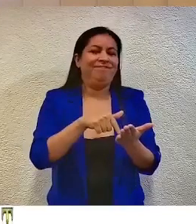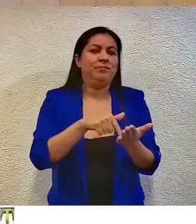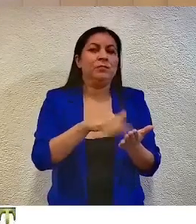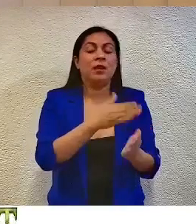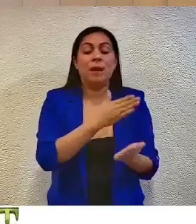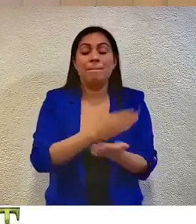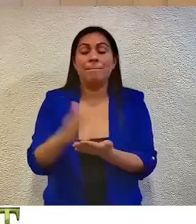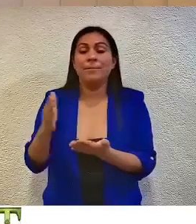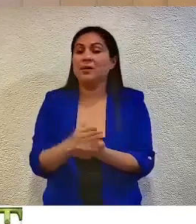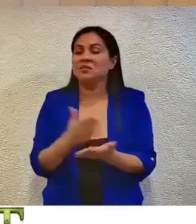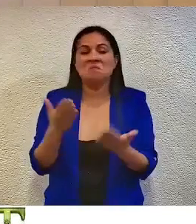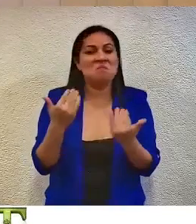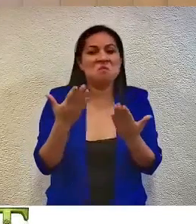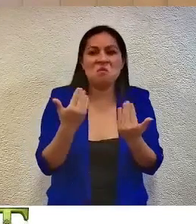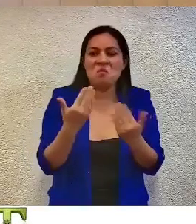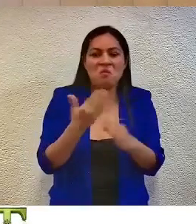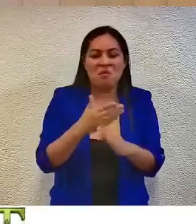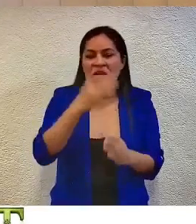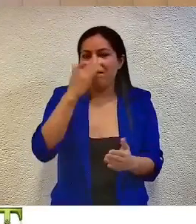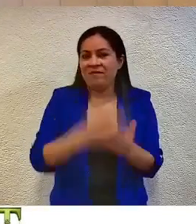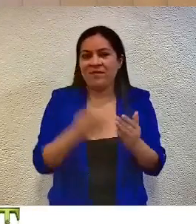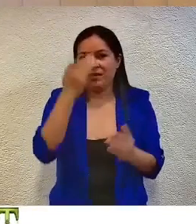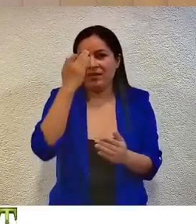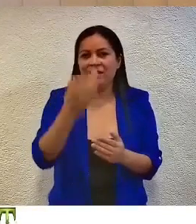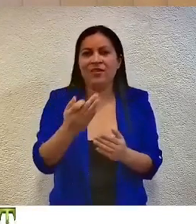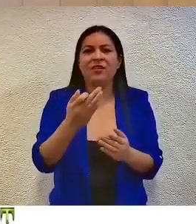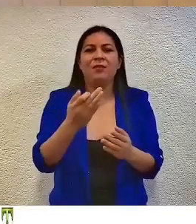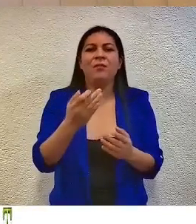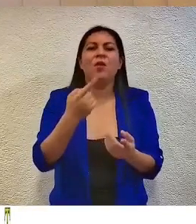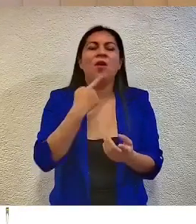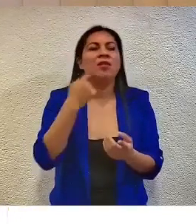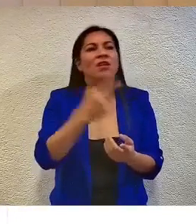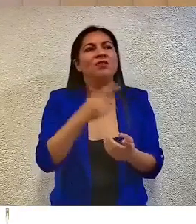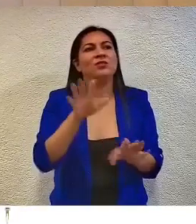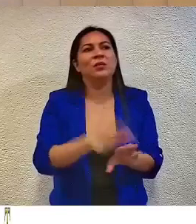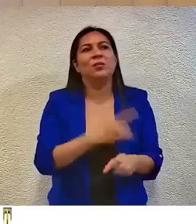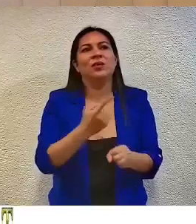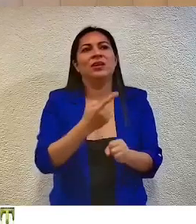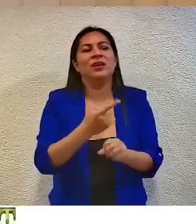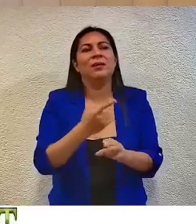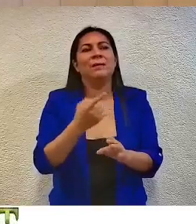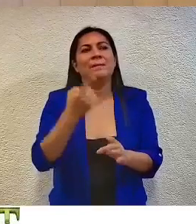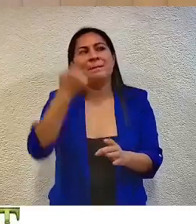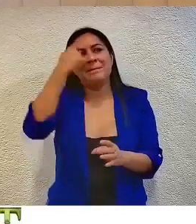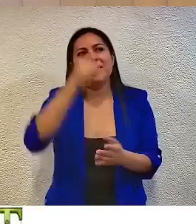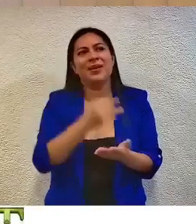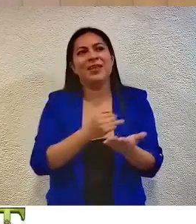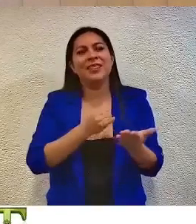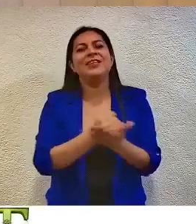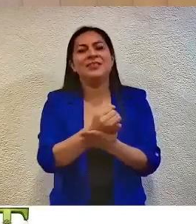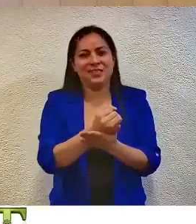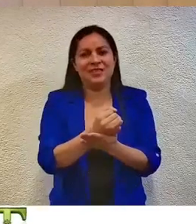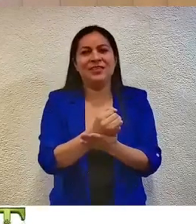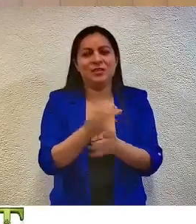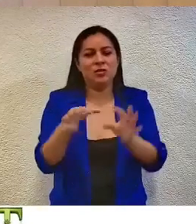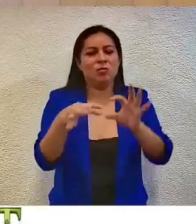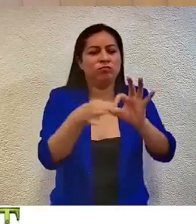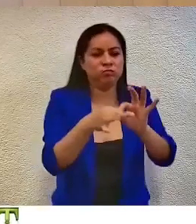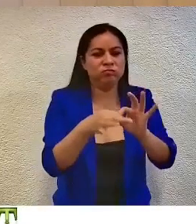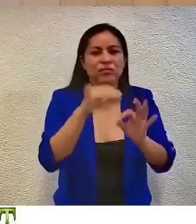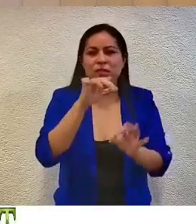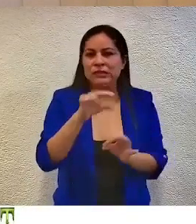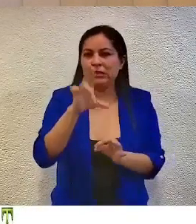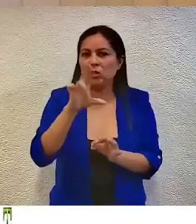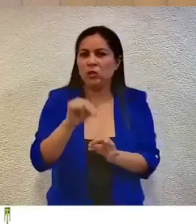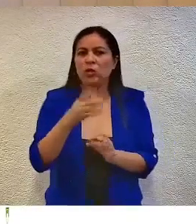otra parte, no existe demora en la emisión del acuerdo impugnado al advertirse que para arribar a la determinación sobre la adopción o no de las